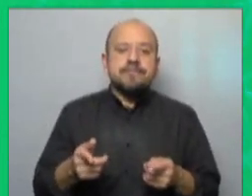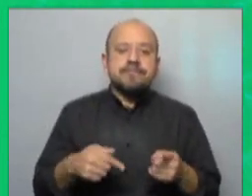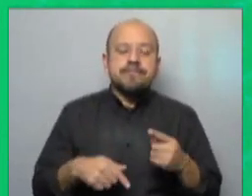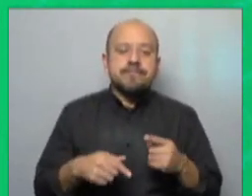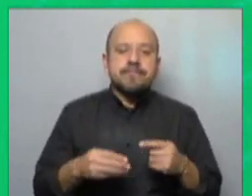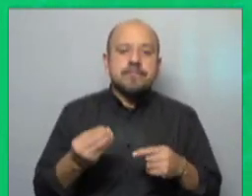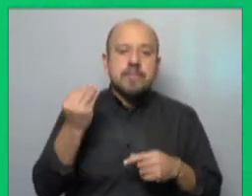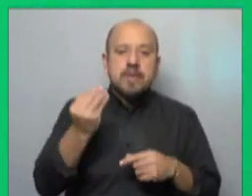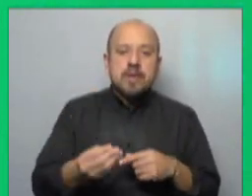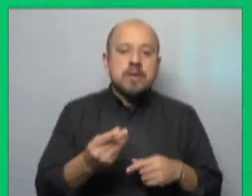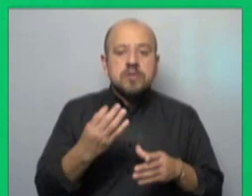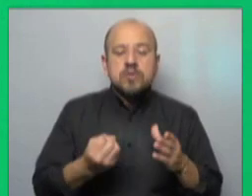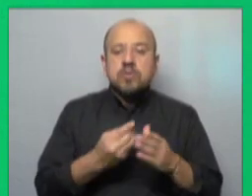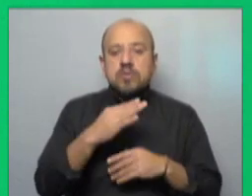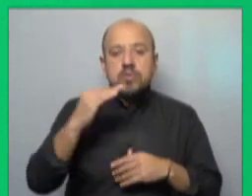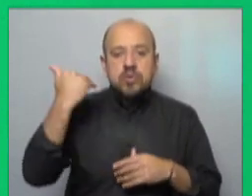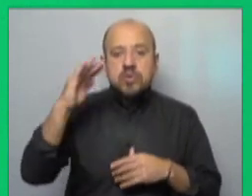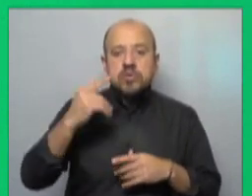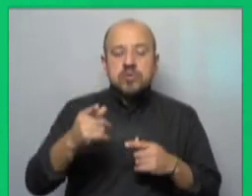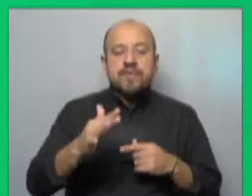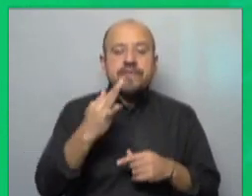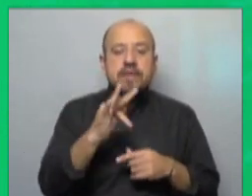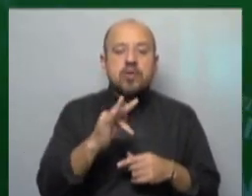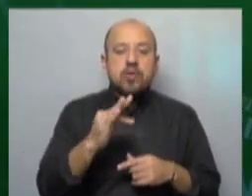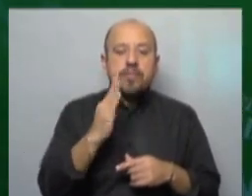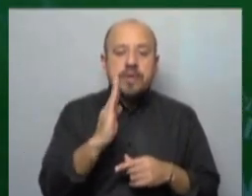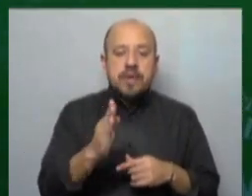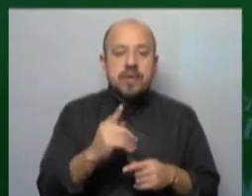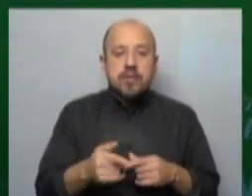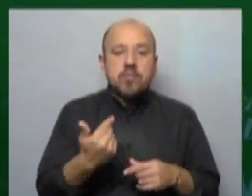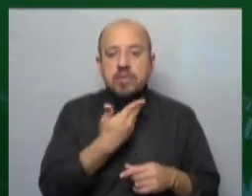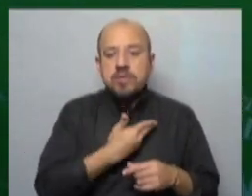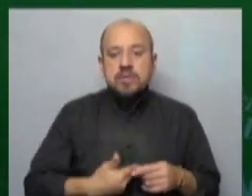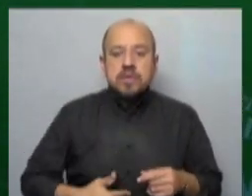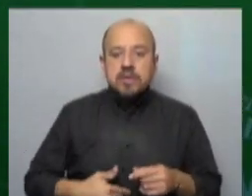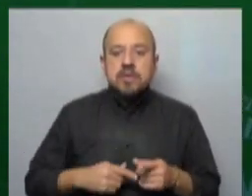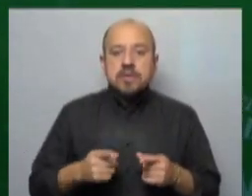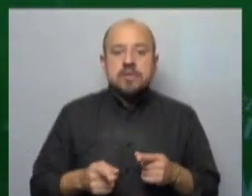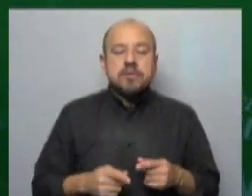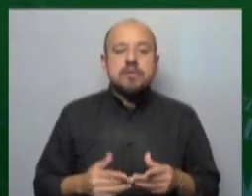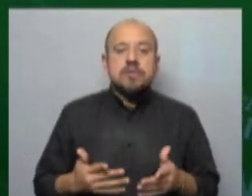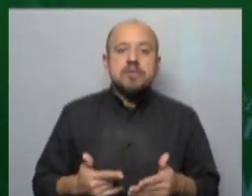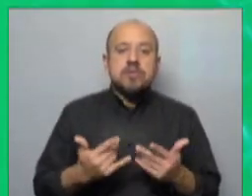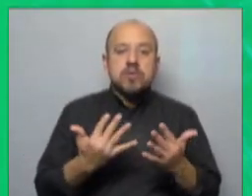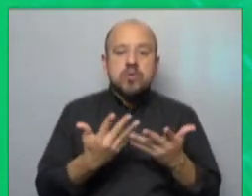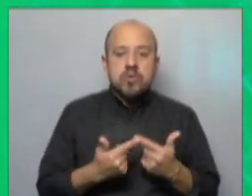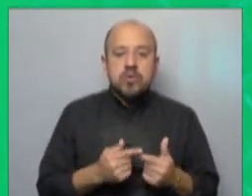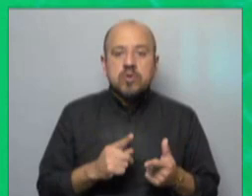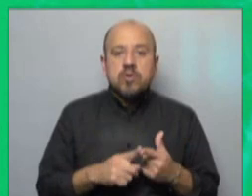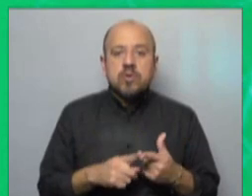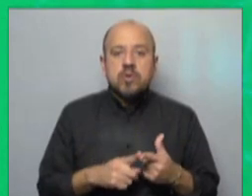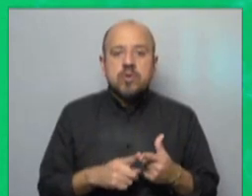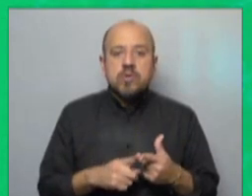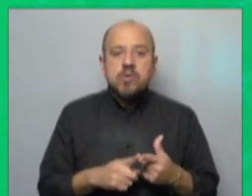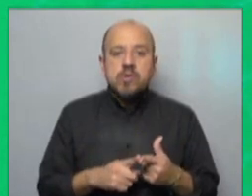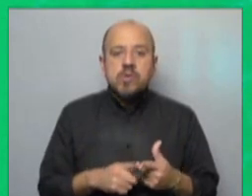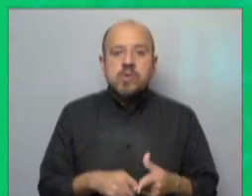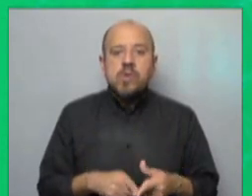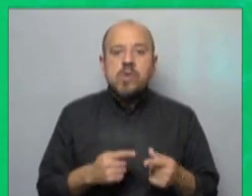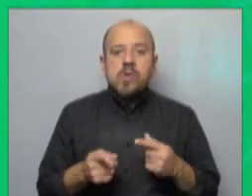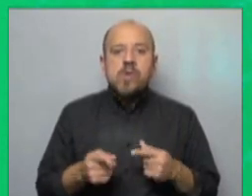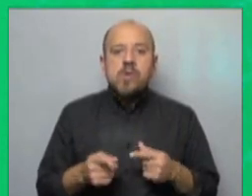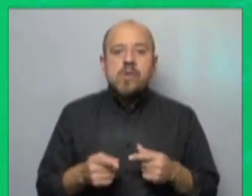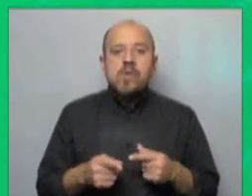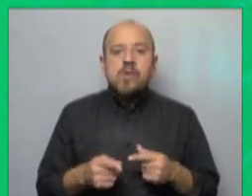asunción de nuevas autoridades con la elección de fernando pereira como presidente y un reordenamiento con una búsqueda